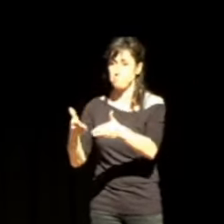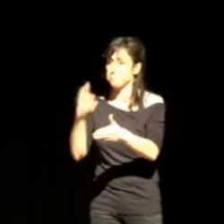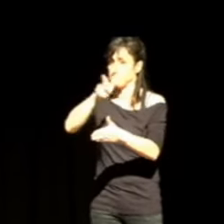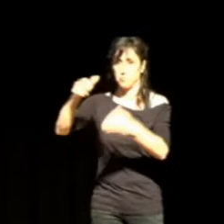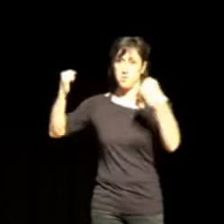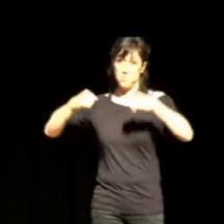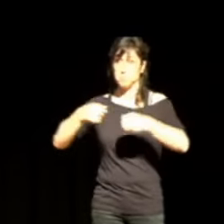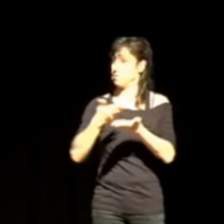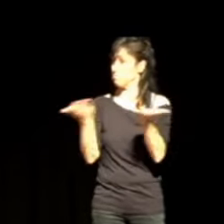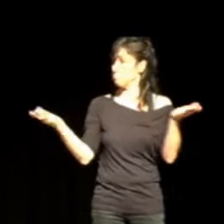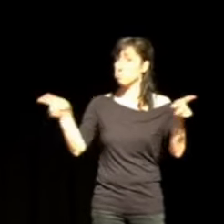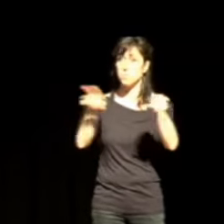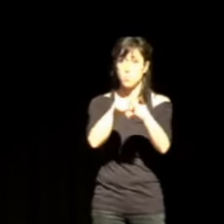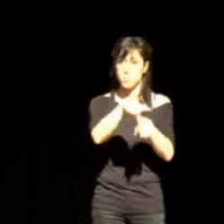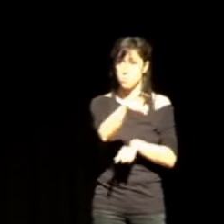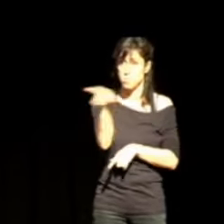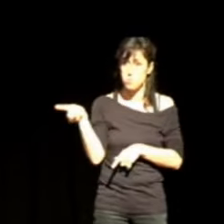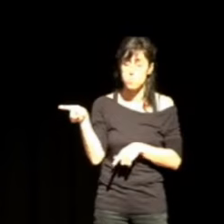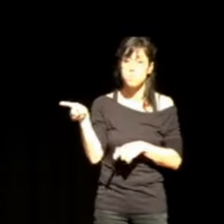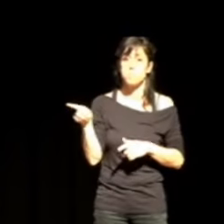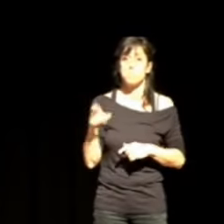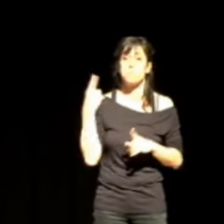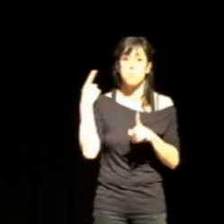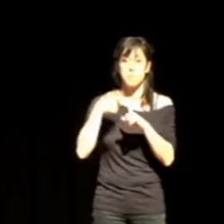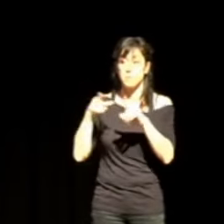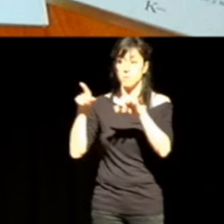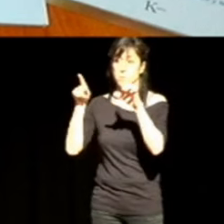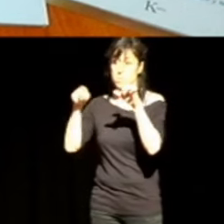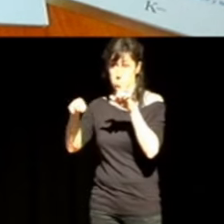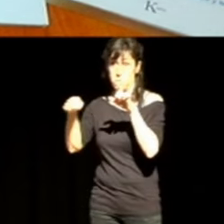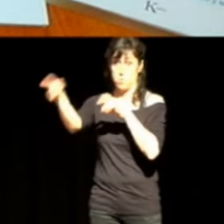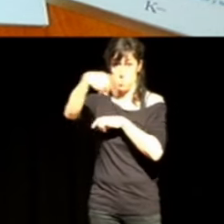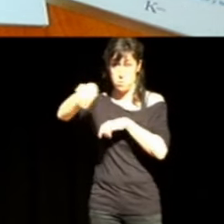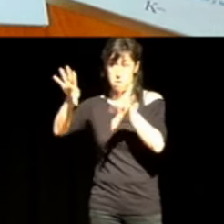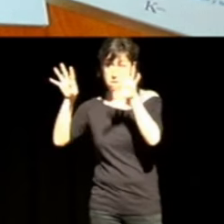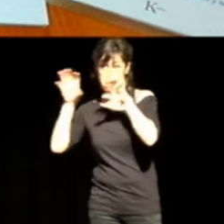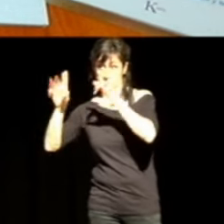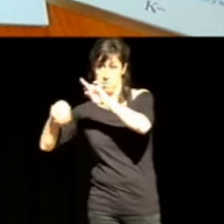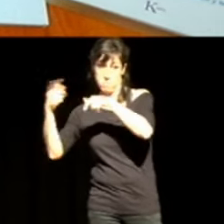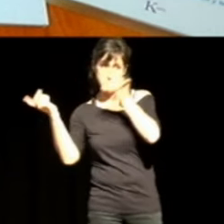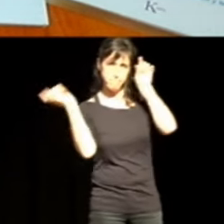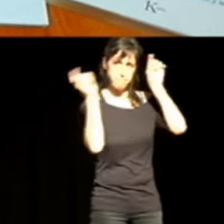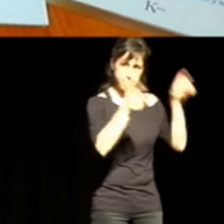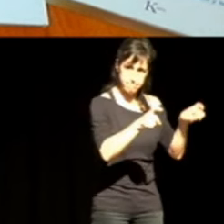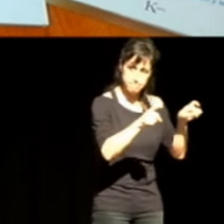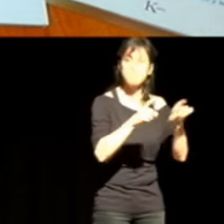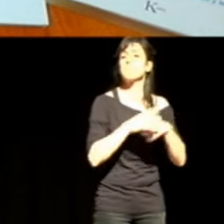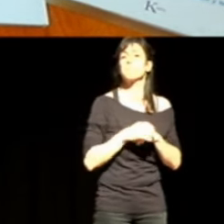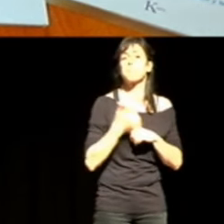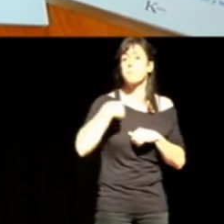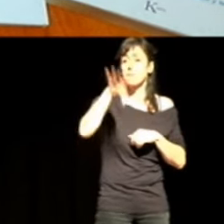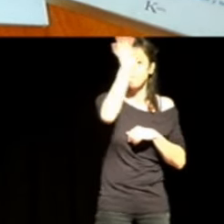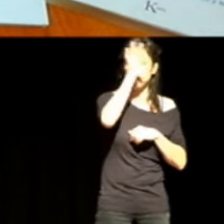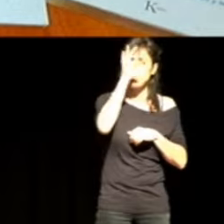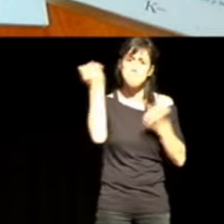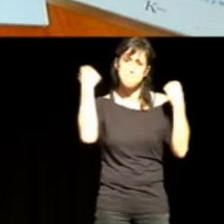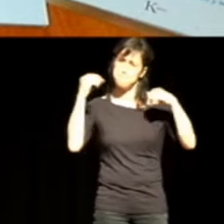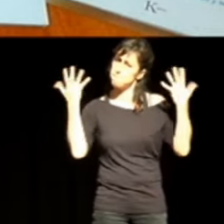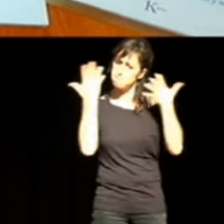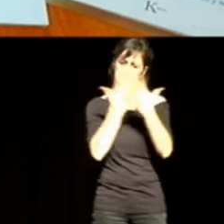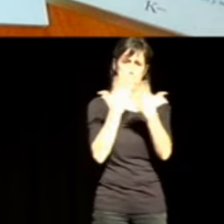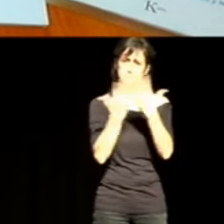vosotras, para que aprendan y enseñen. Siempre es un trabajo teórico-práctico que tiene que ver con tu historia